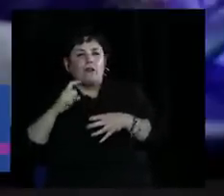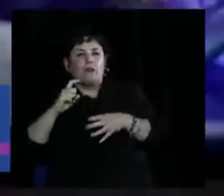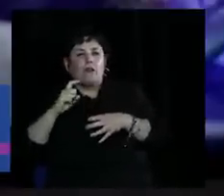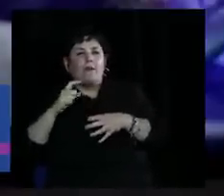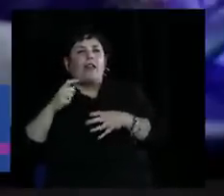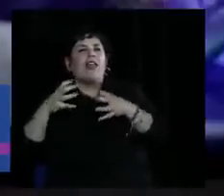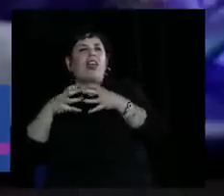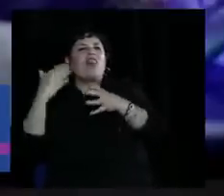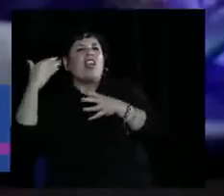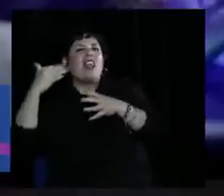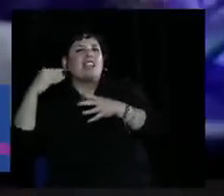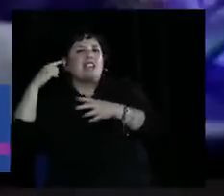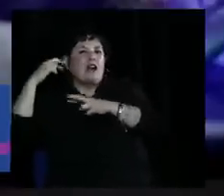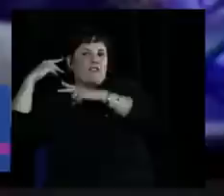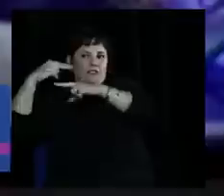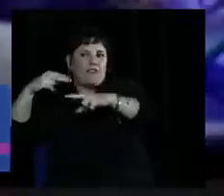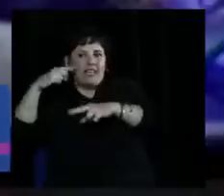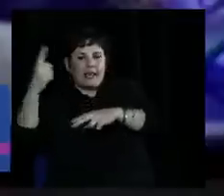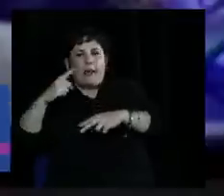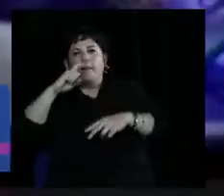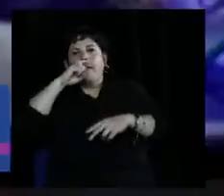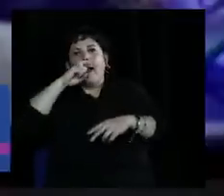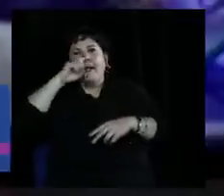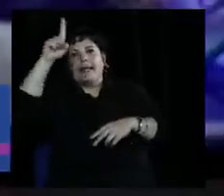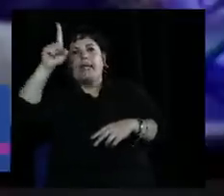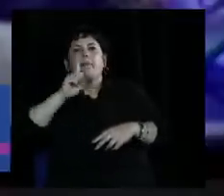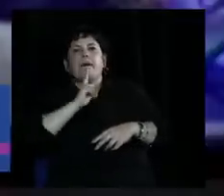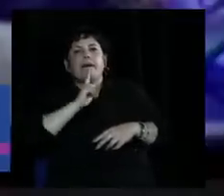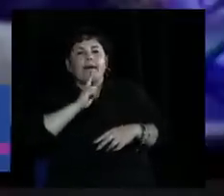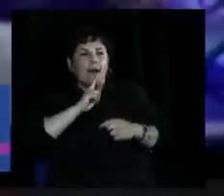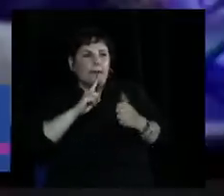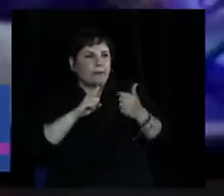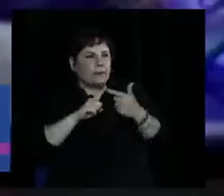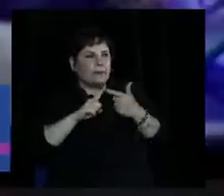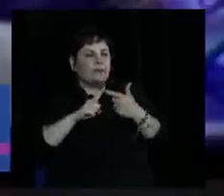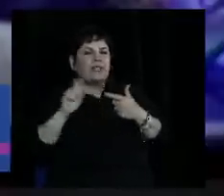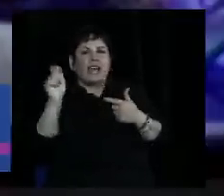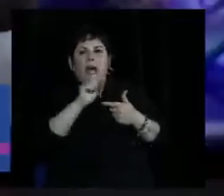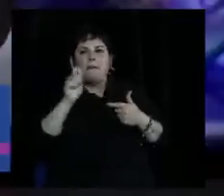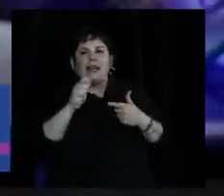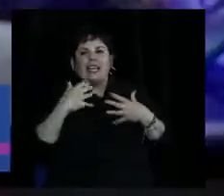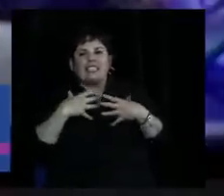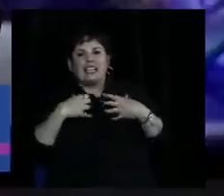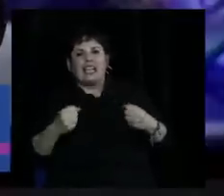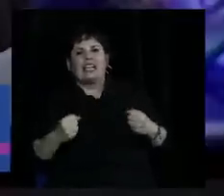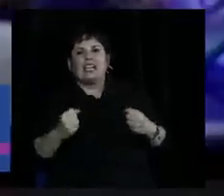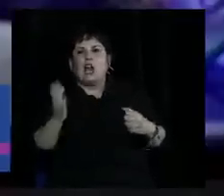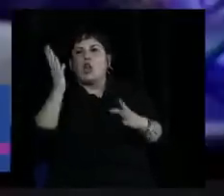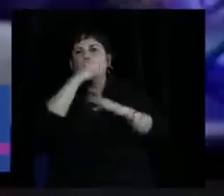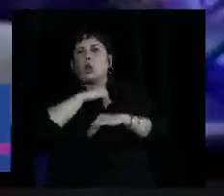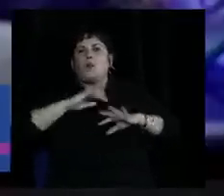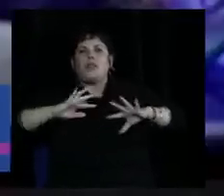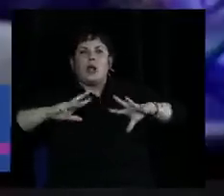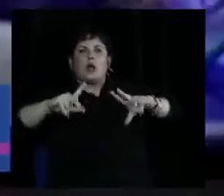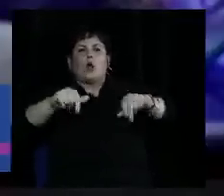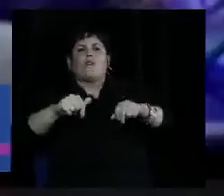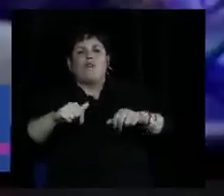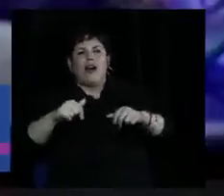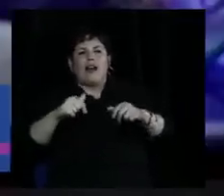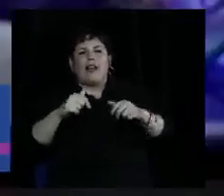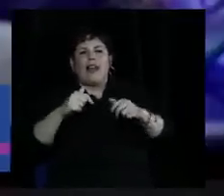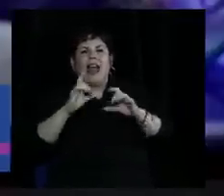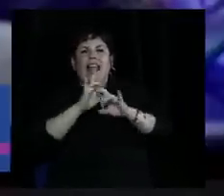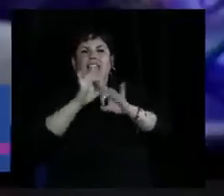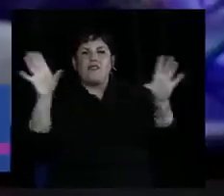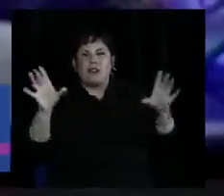¿no? El discurso de Macri en Miami: una emergencia sanitaria no nos puede robar la libertad. Esto es de hace dos días, pero